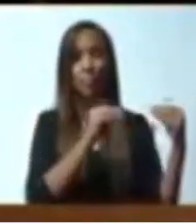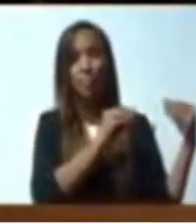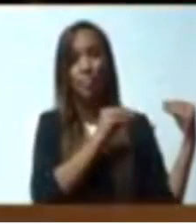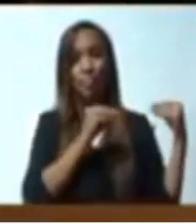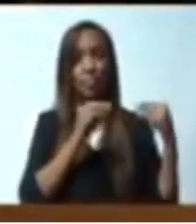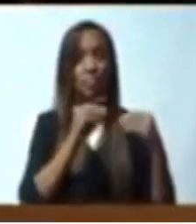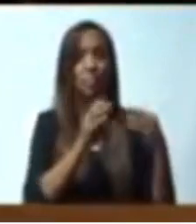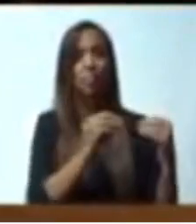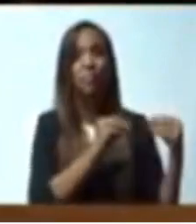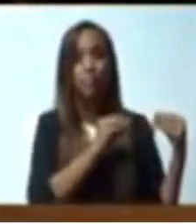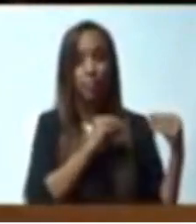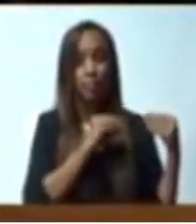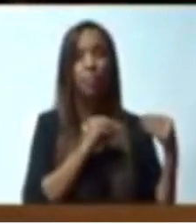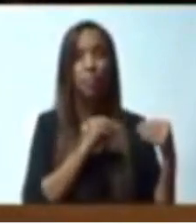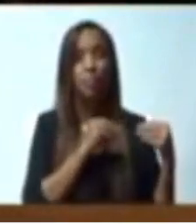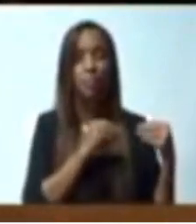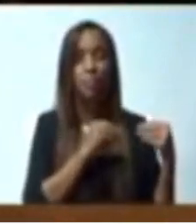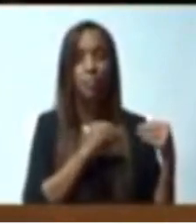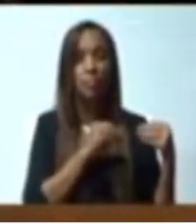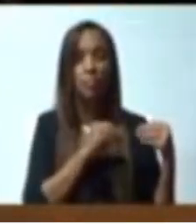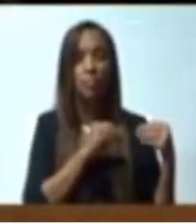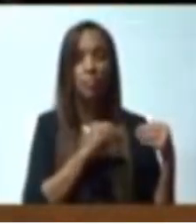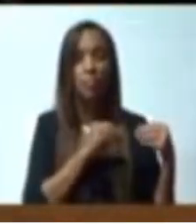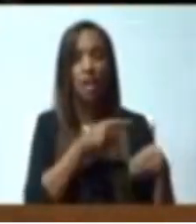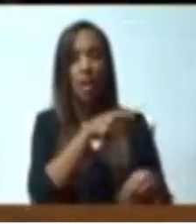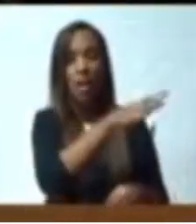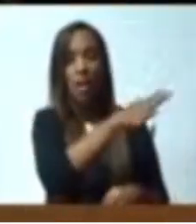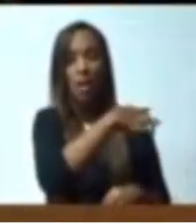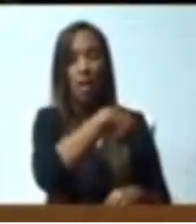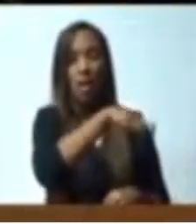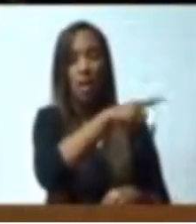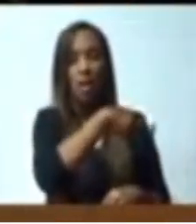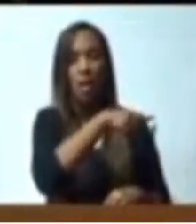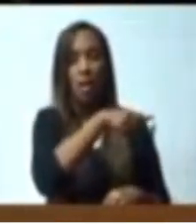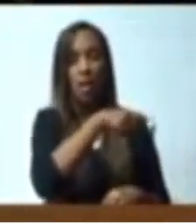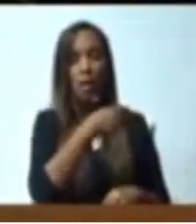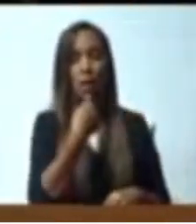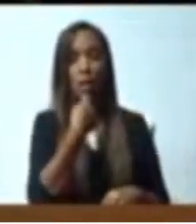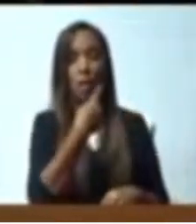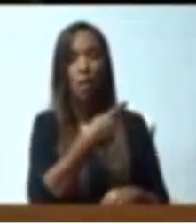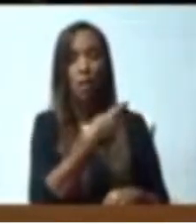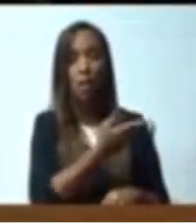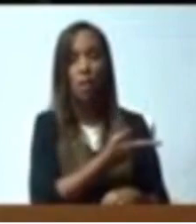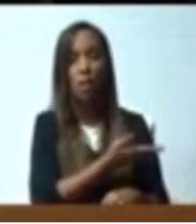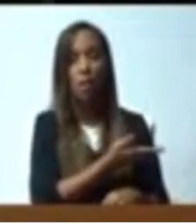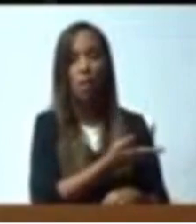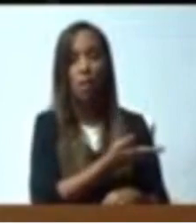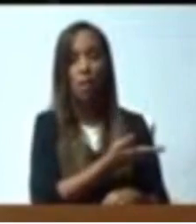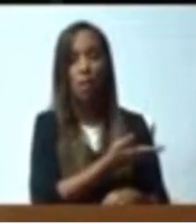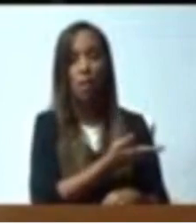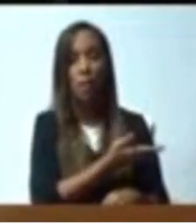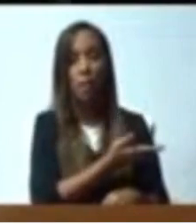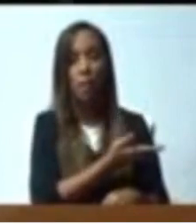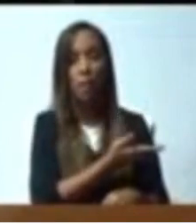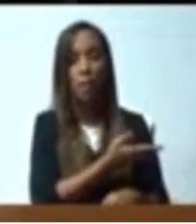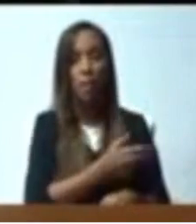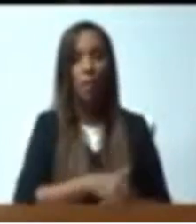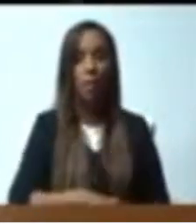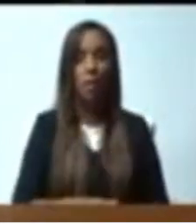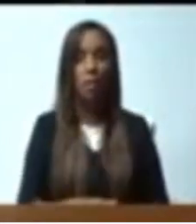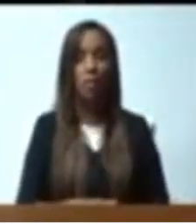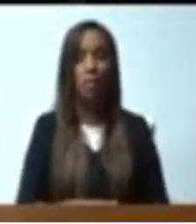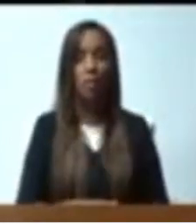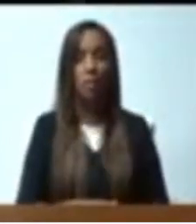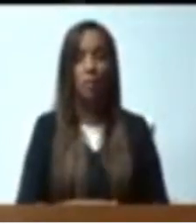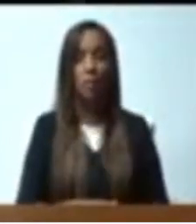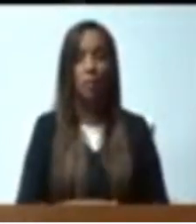Y decían la mayoría de los colegas diputados, es sobre el proponente de esta pieza legislativa, que